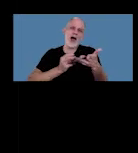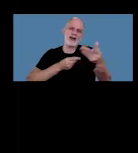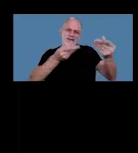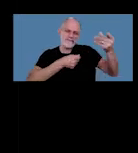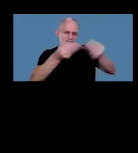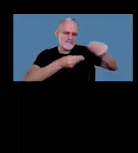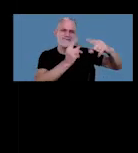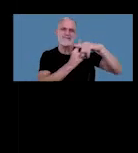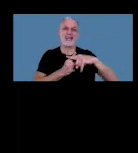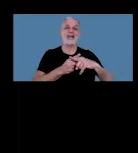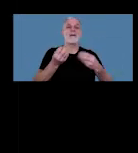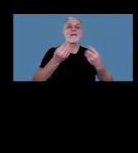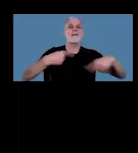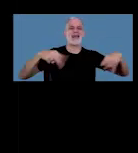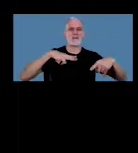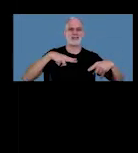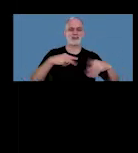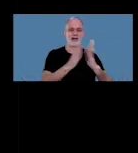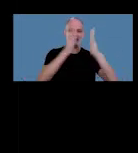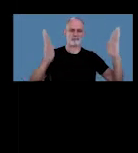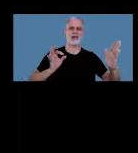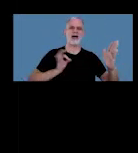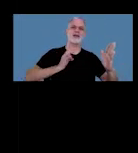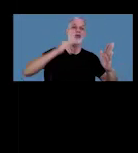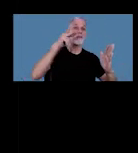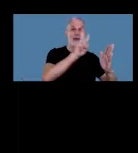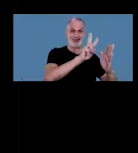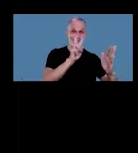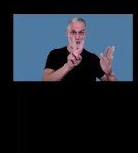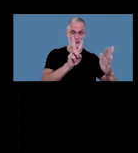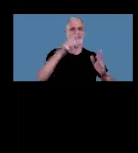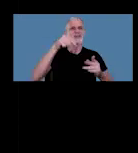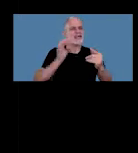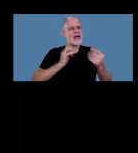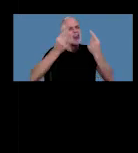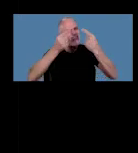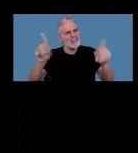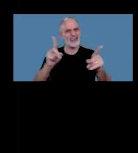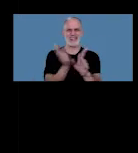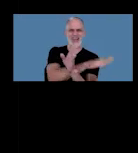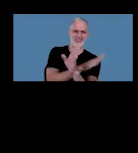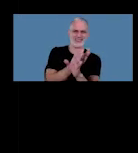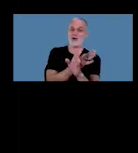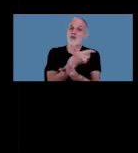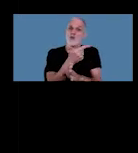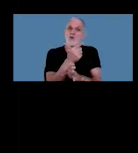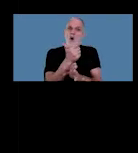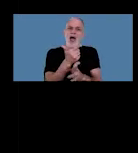bienes personales para el periodo 2022. Este año, a diferencia de los años restantes, no tenemos